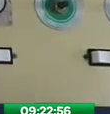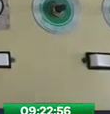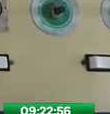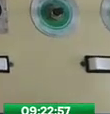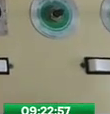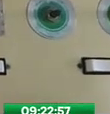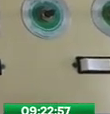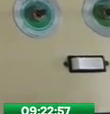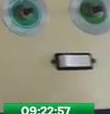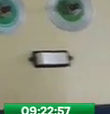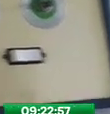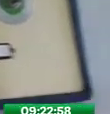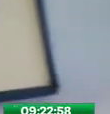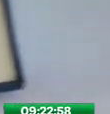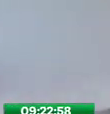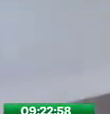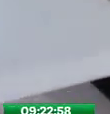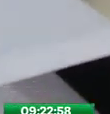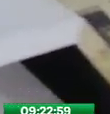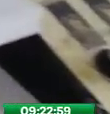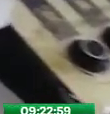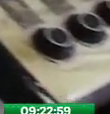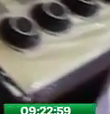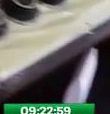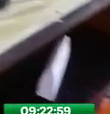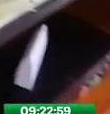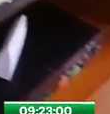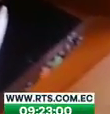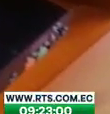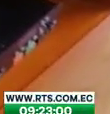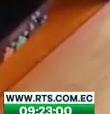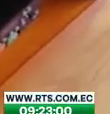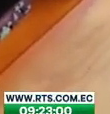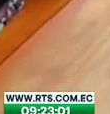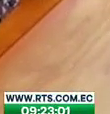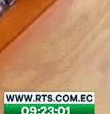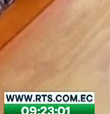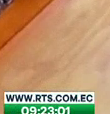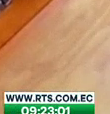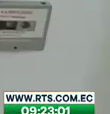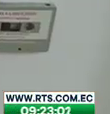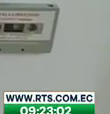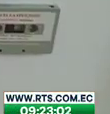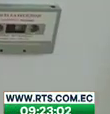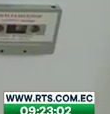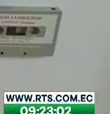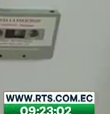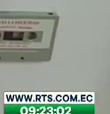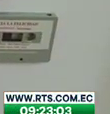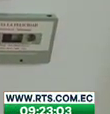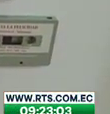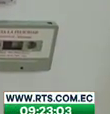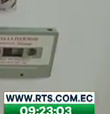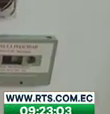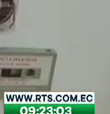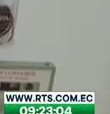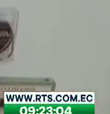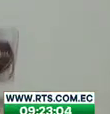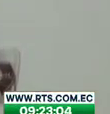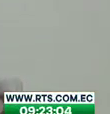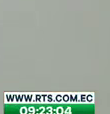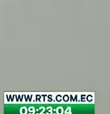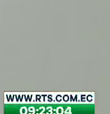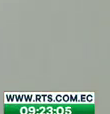generaciones puedan conocer la historia radio de la provincia de loja más de seis mil